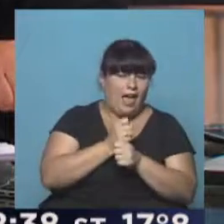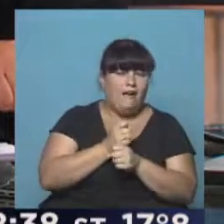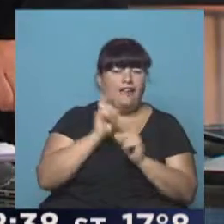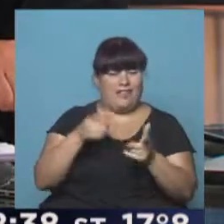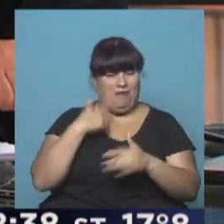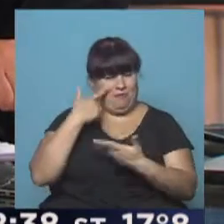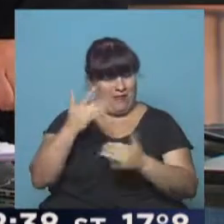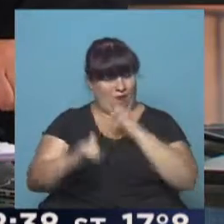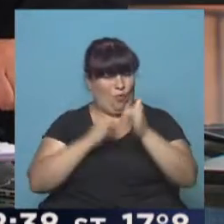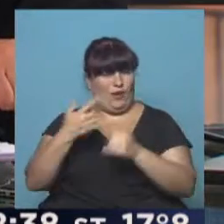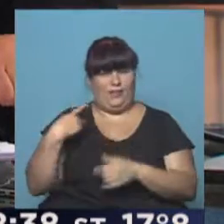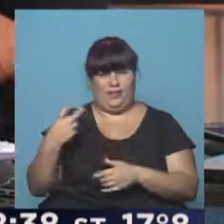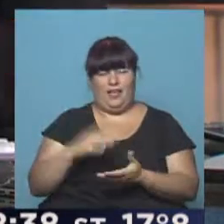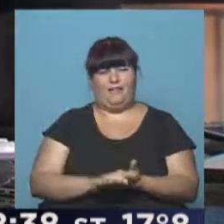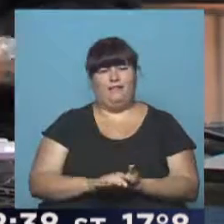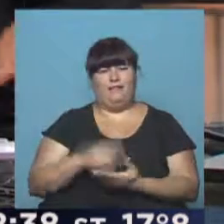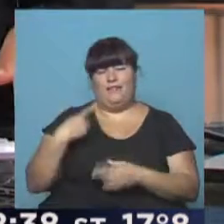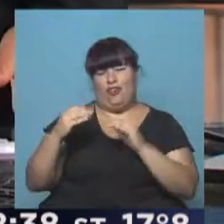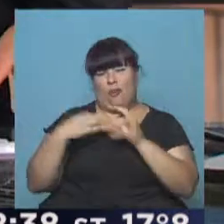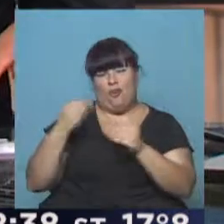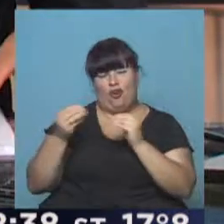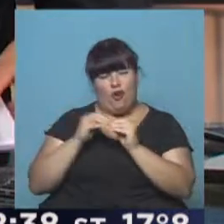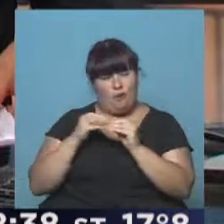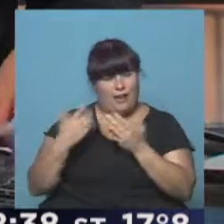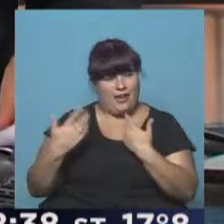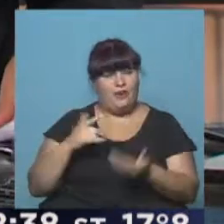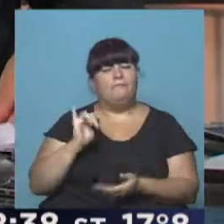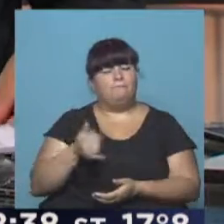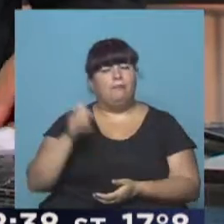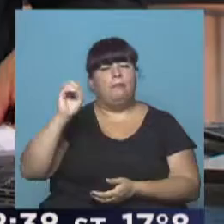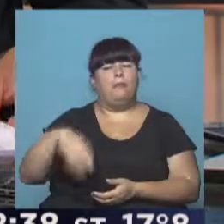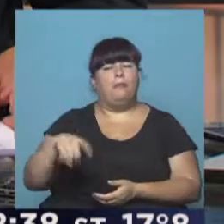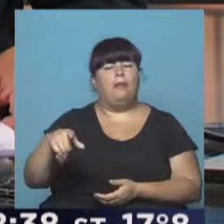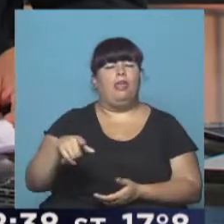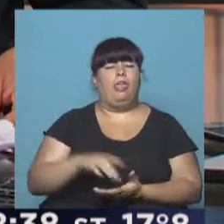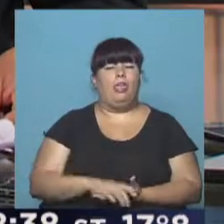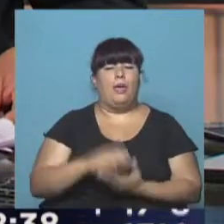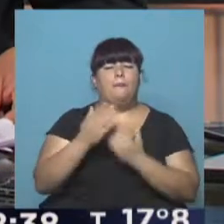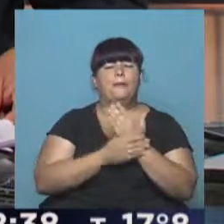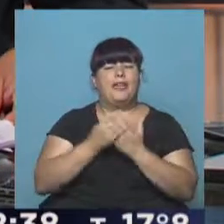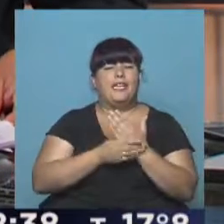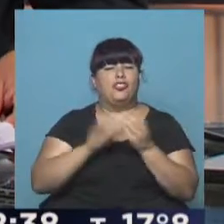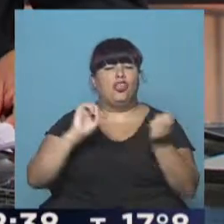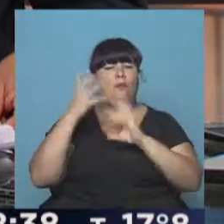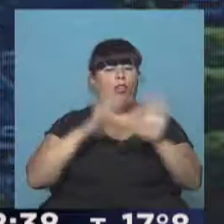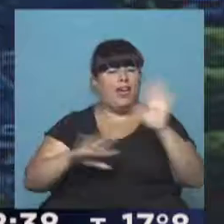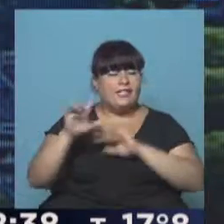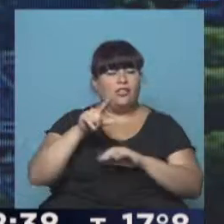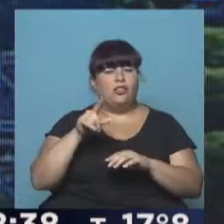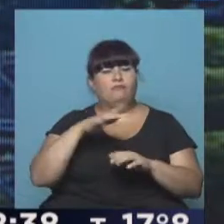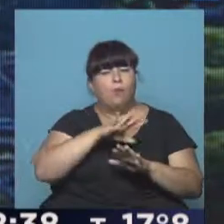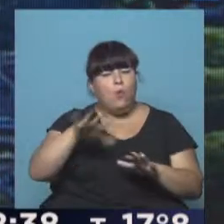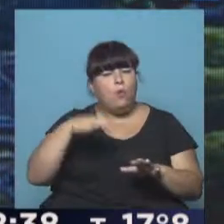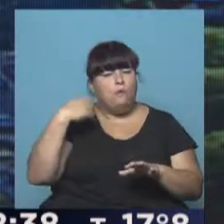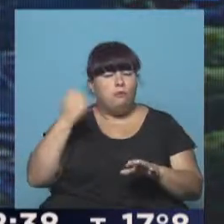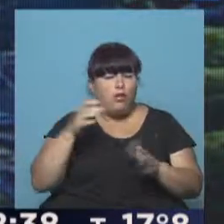recién nos veníamos hablando acá con mi compañero con alejandro está junto a nosotros el ministro de modernización tiene un área